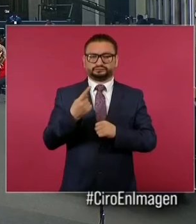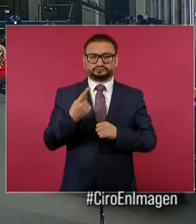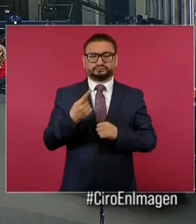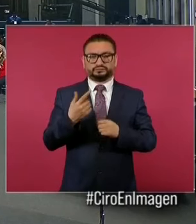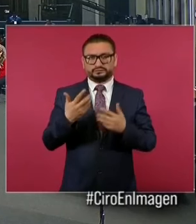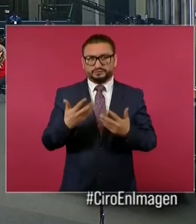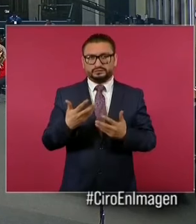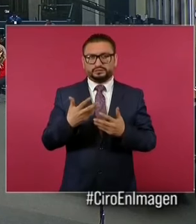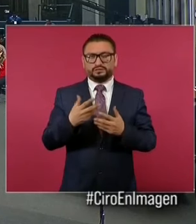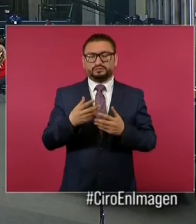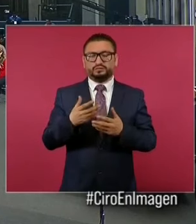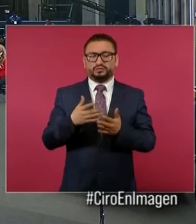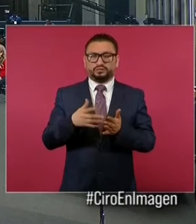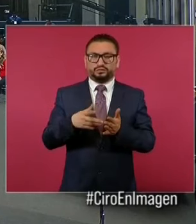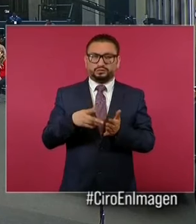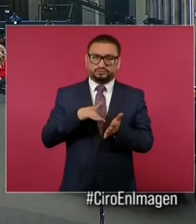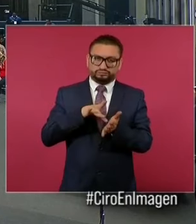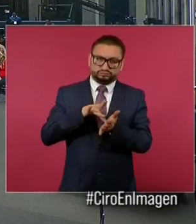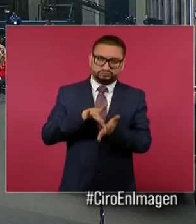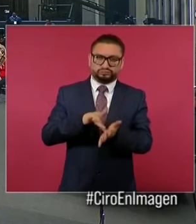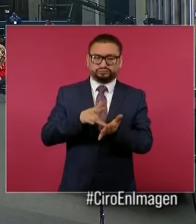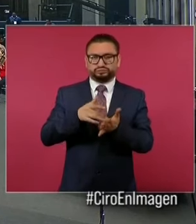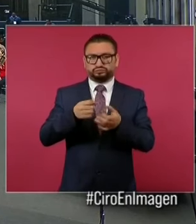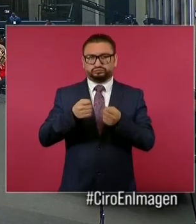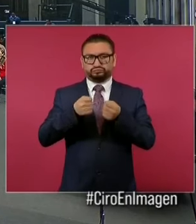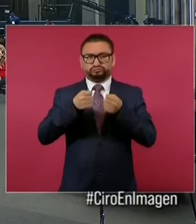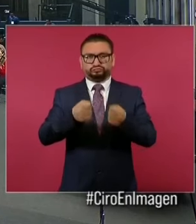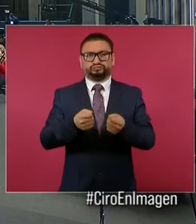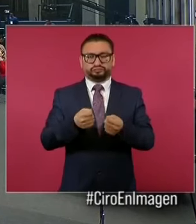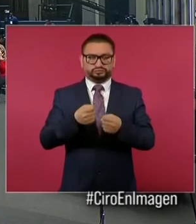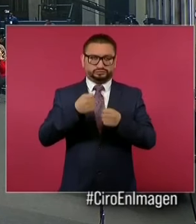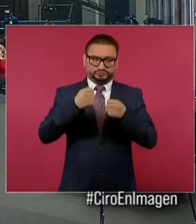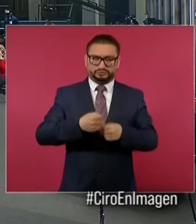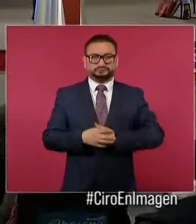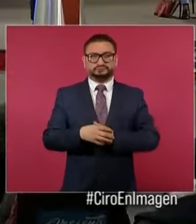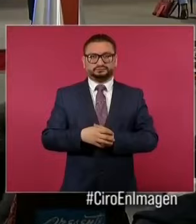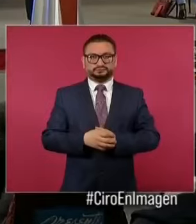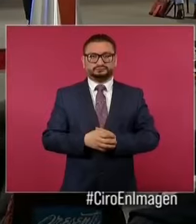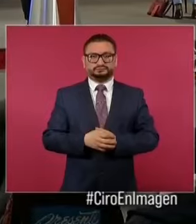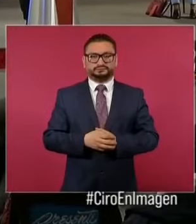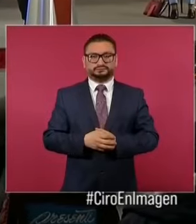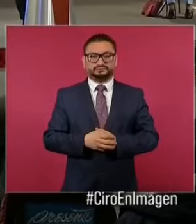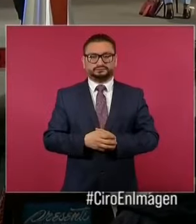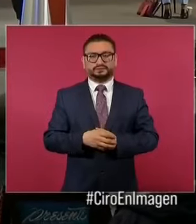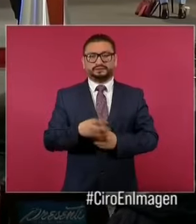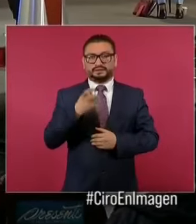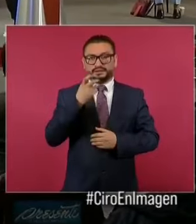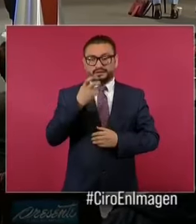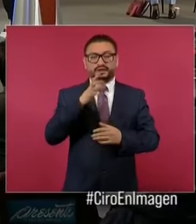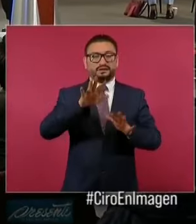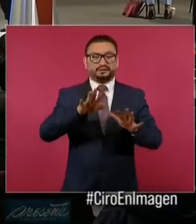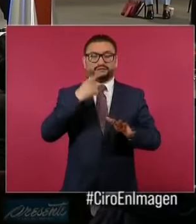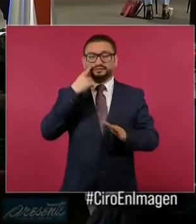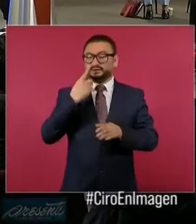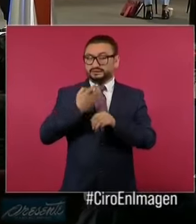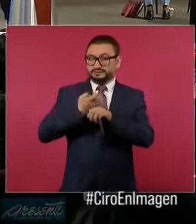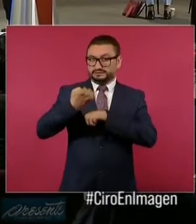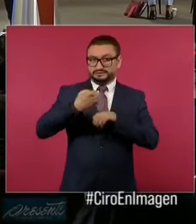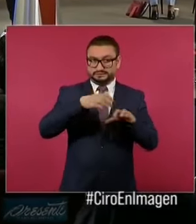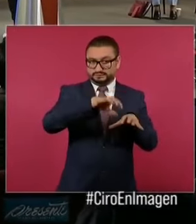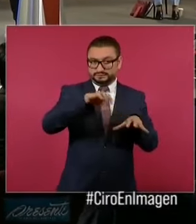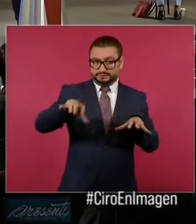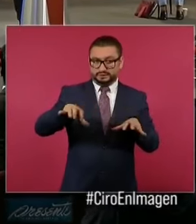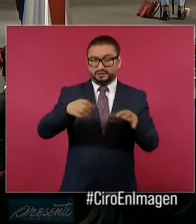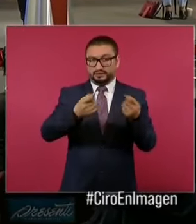está reforzando la seguridad y la protección. Hay estados